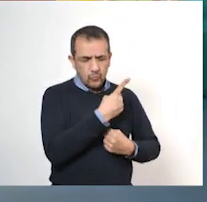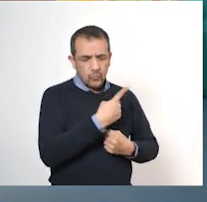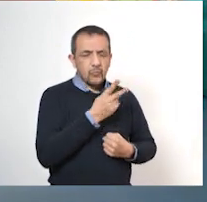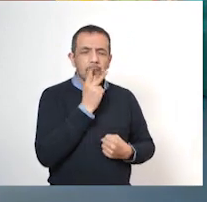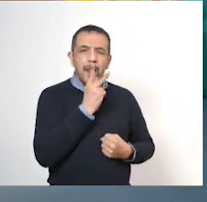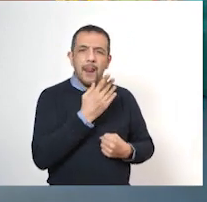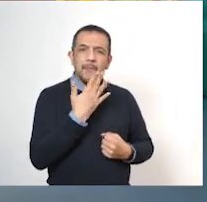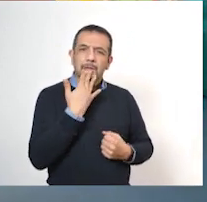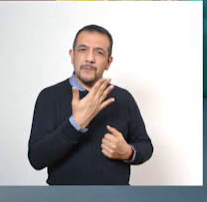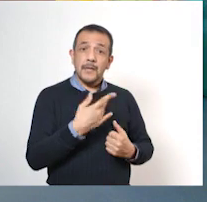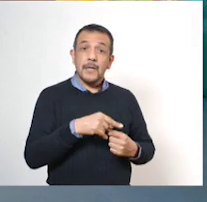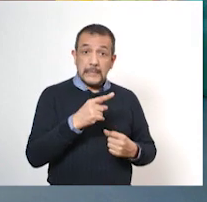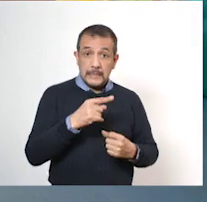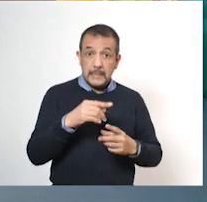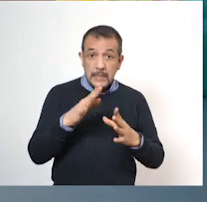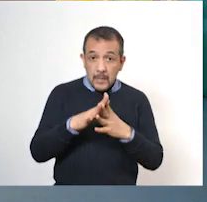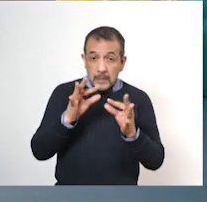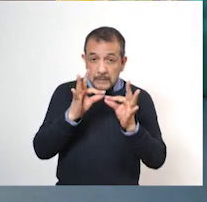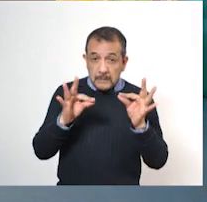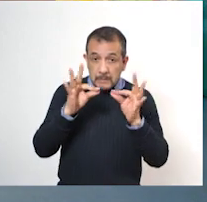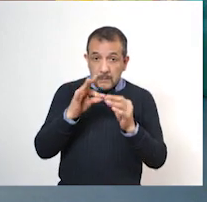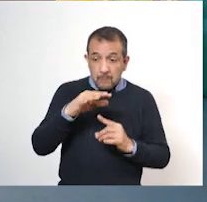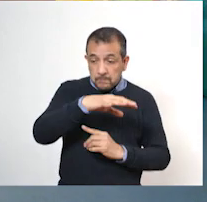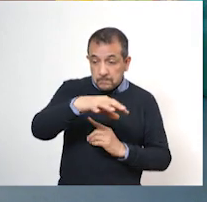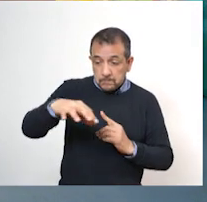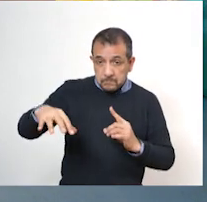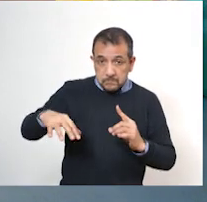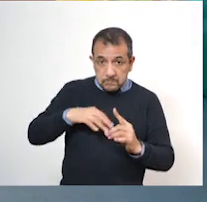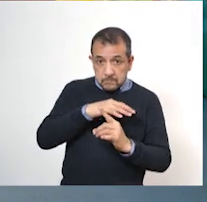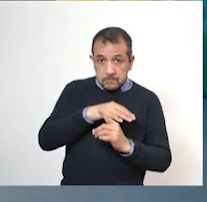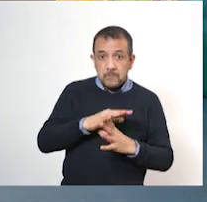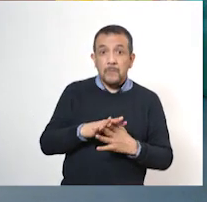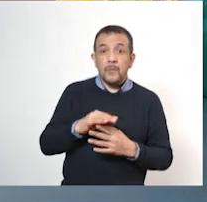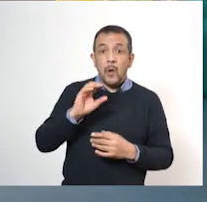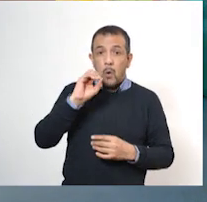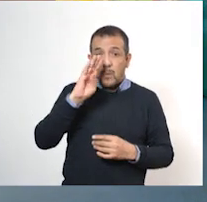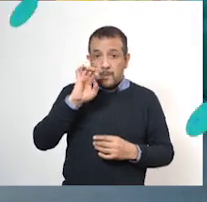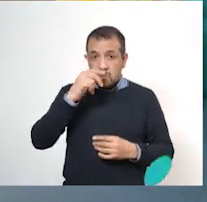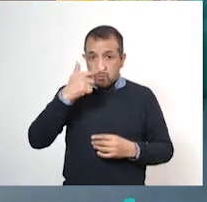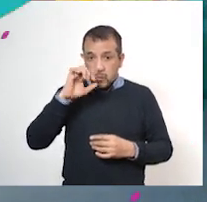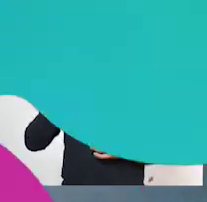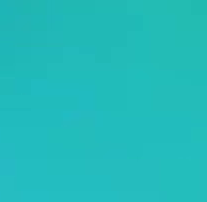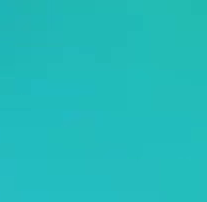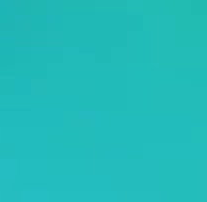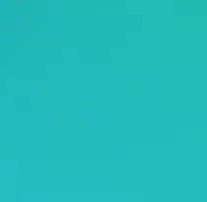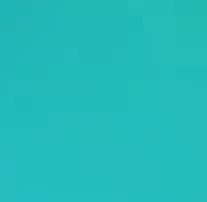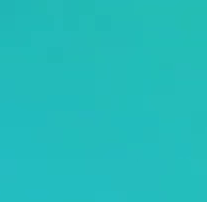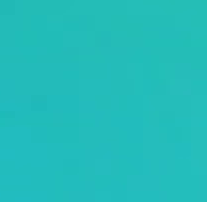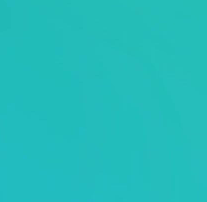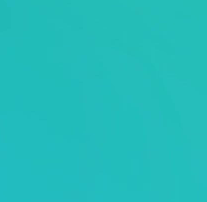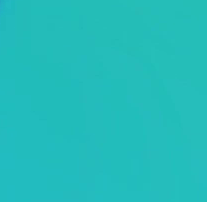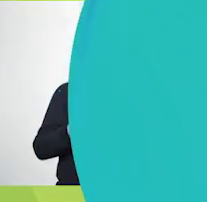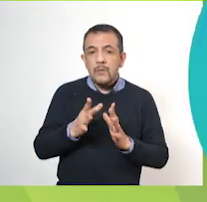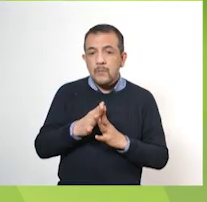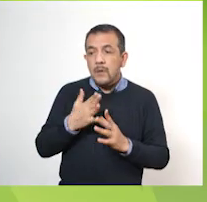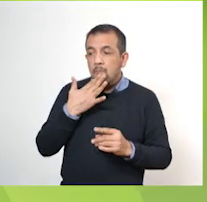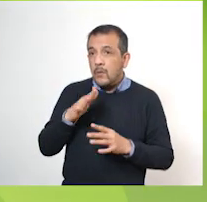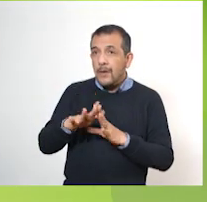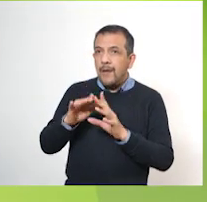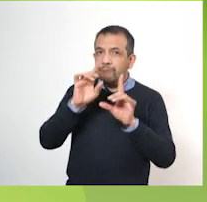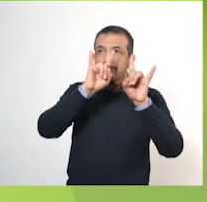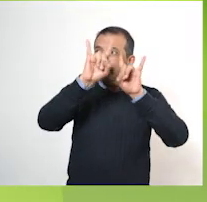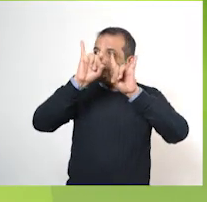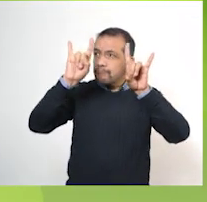Los principales elementos que conforman el ambiente obesogénico se encuentran en la